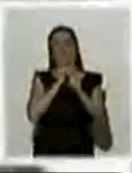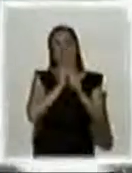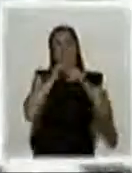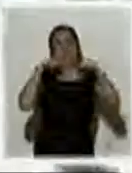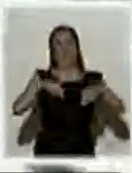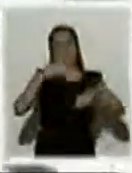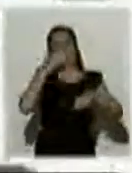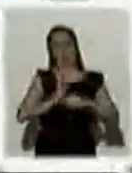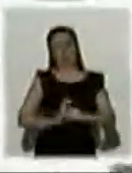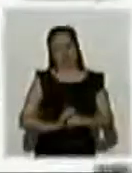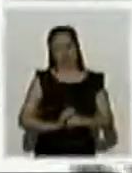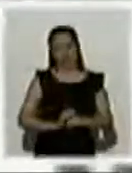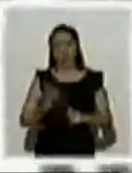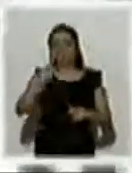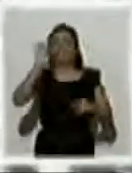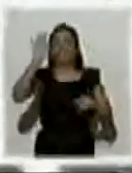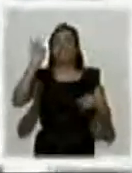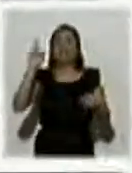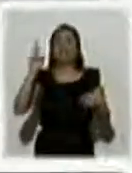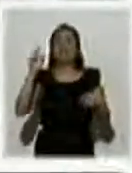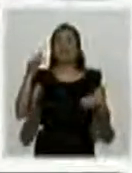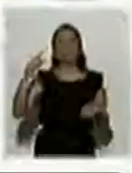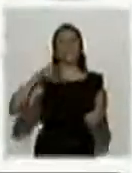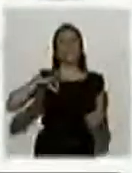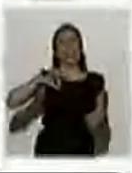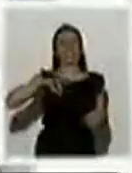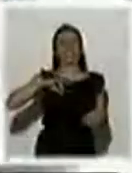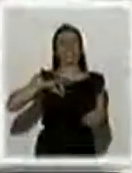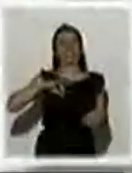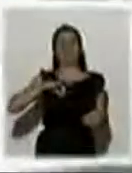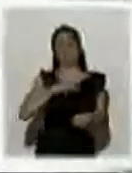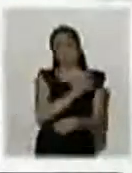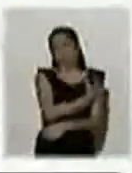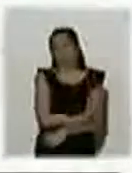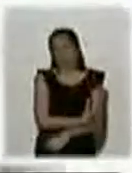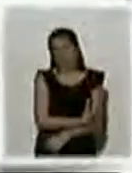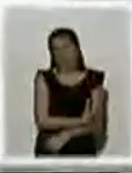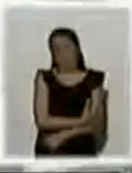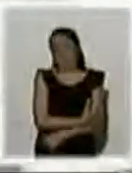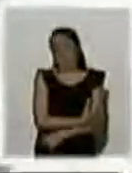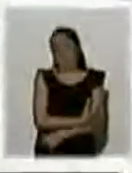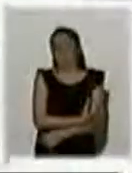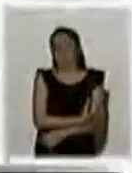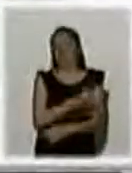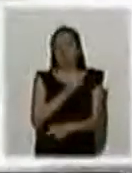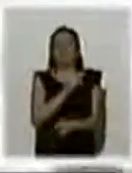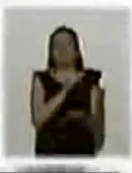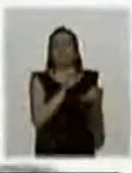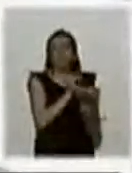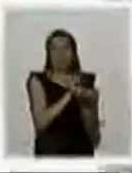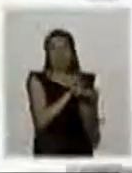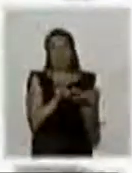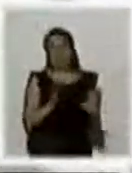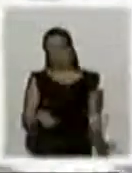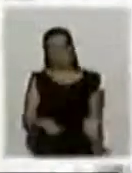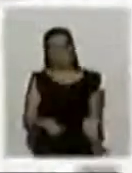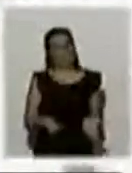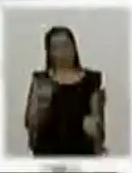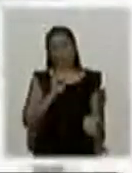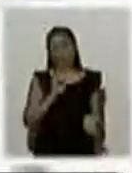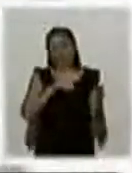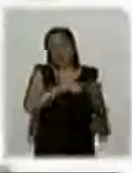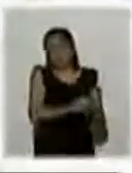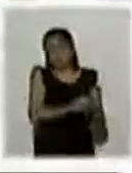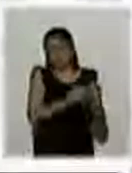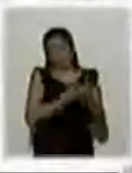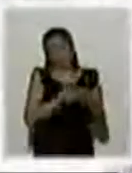solamente por los salarios de miseria, por las suspensiones y los despidos. Los